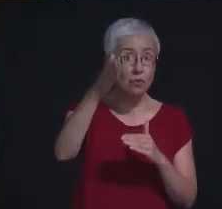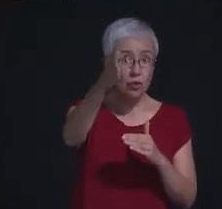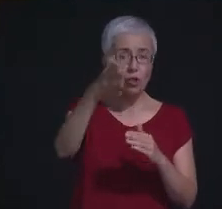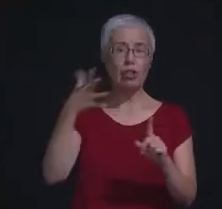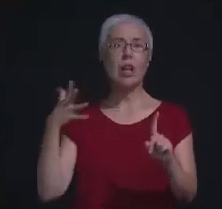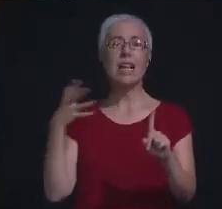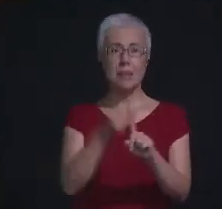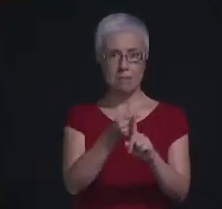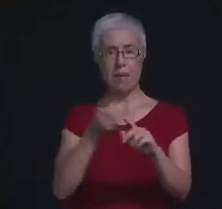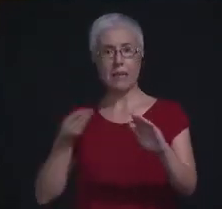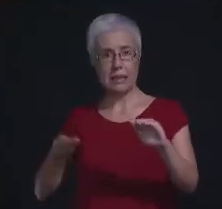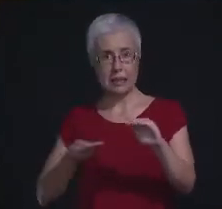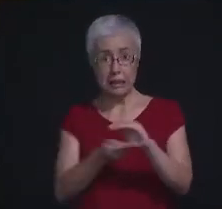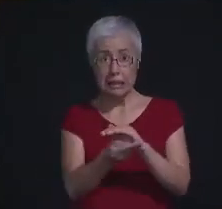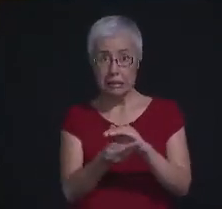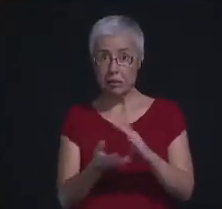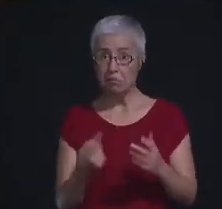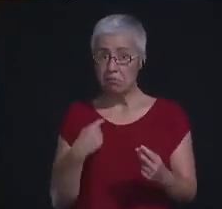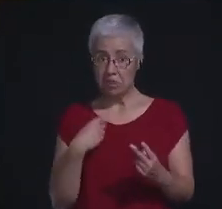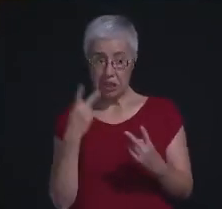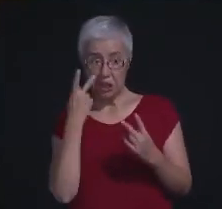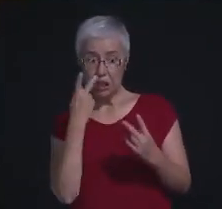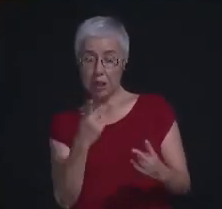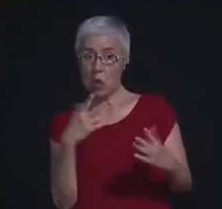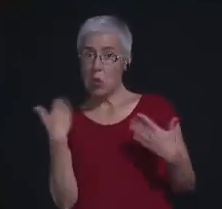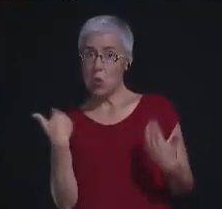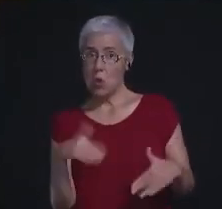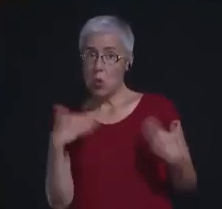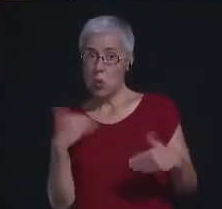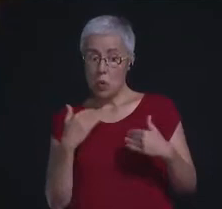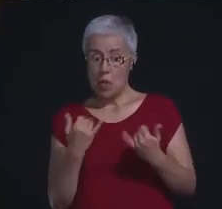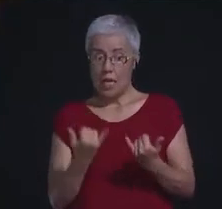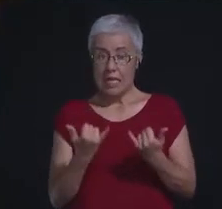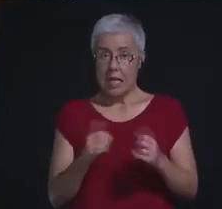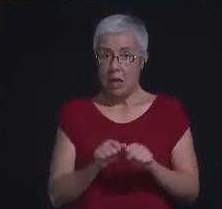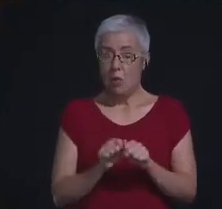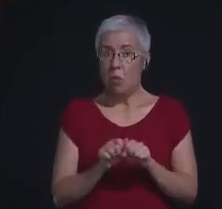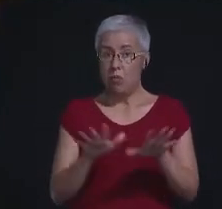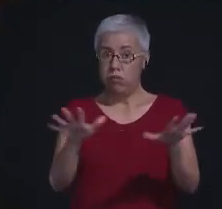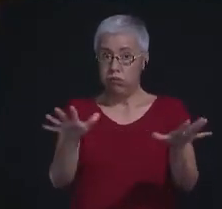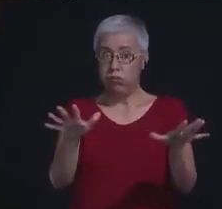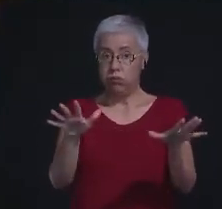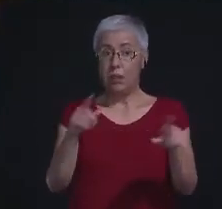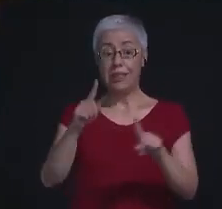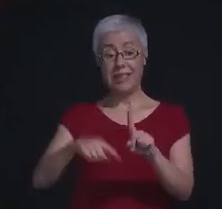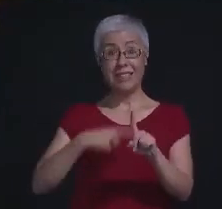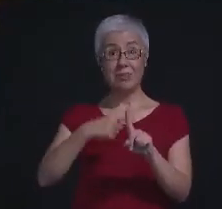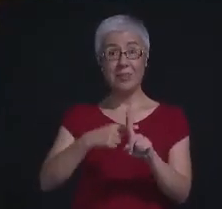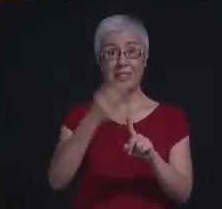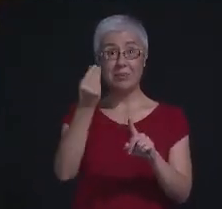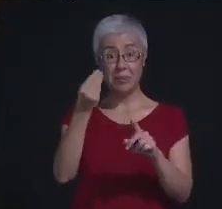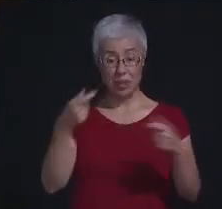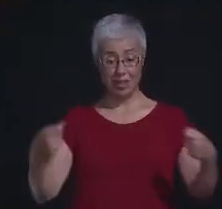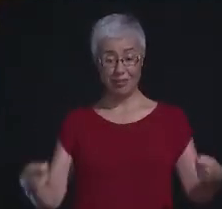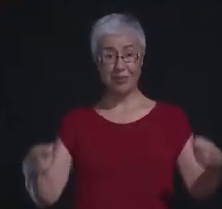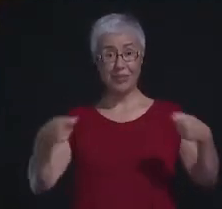el impacto. Con lo cual, parece que va en serio. Vamos a ver cómo evoluciona, pero parece que va en serio. Hablamos también del blended finance y de los